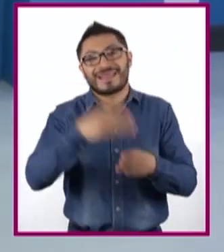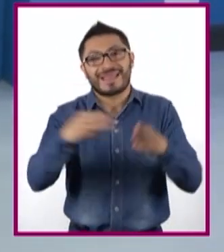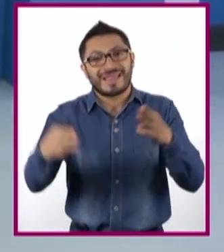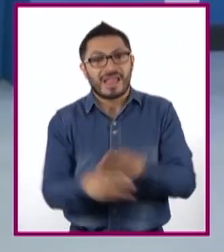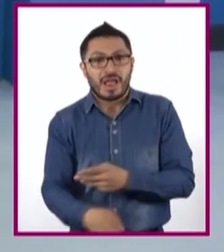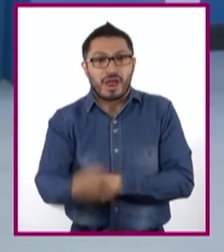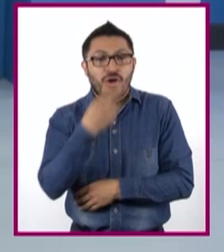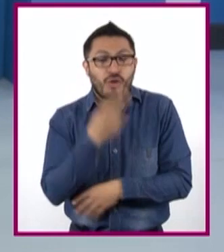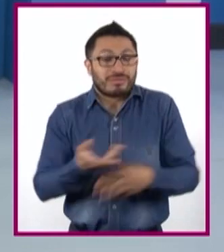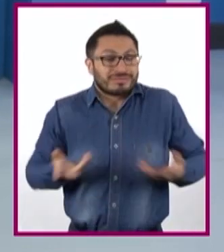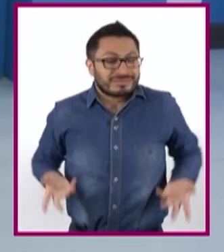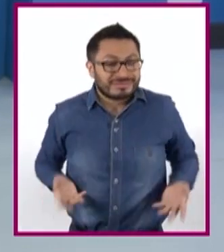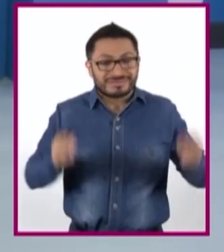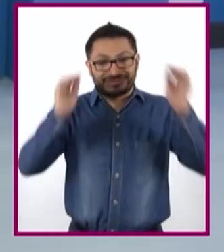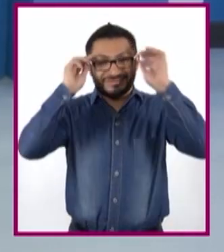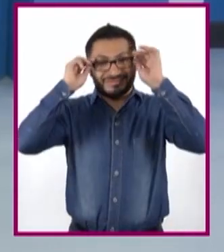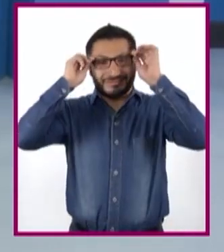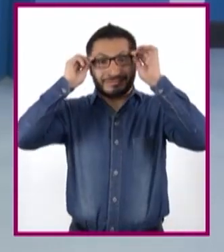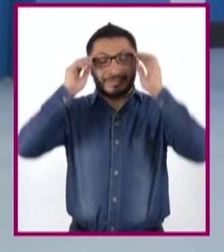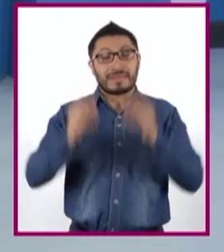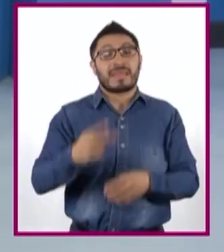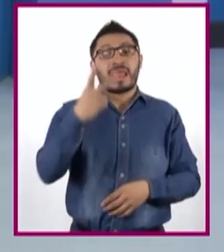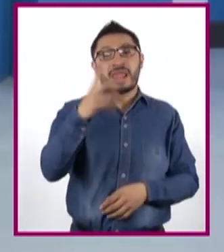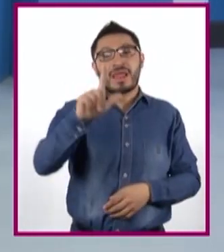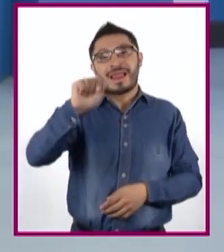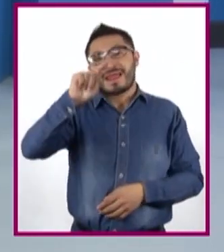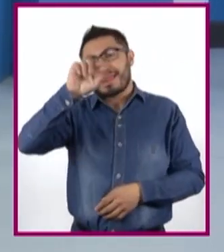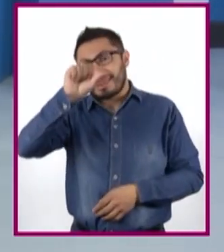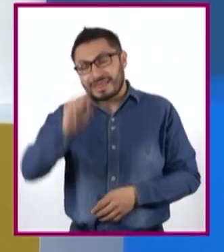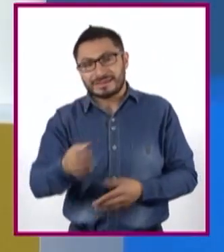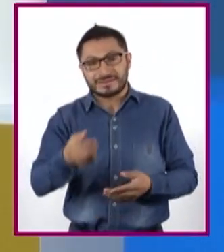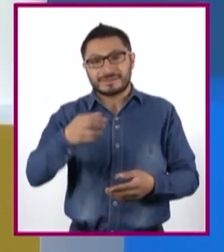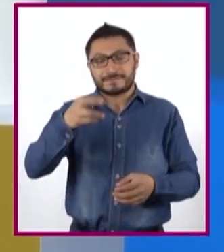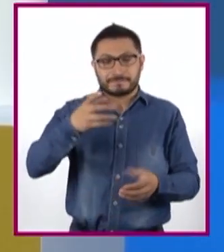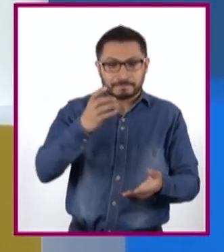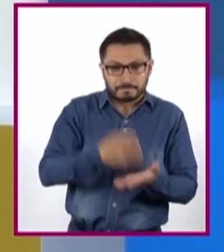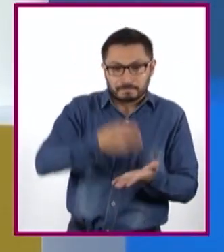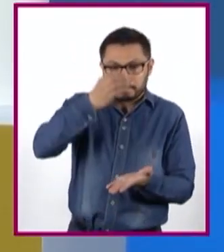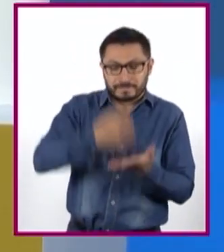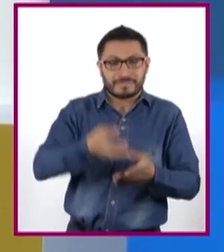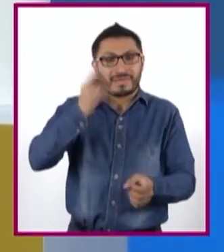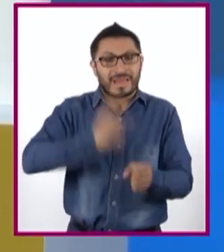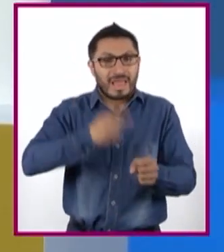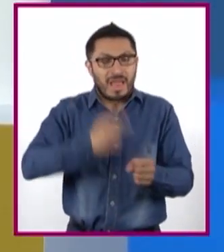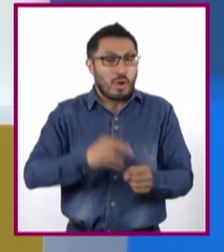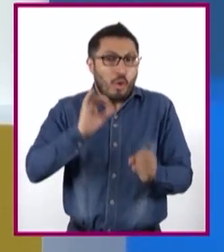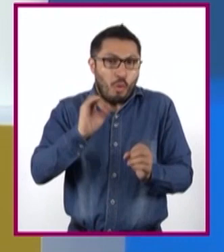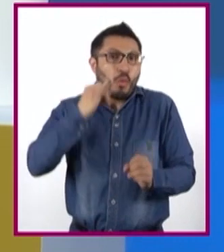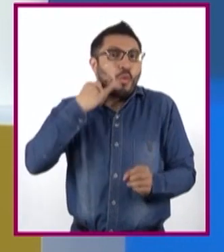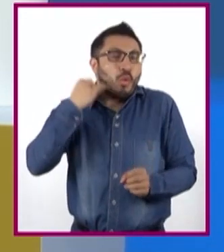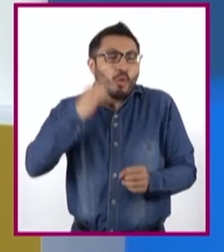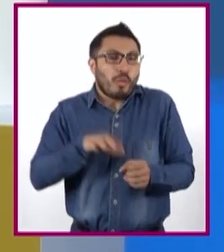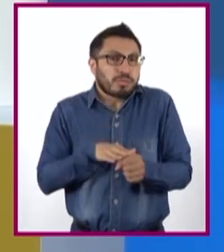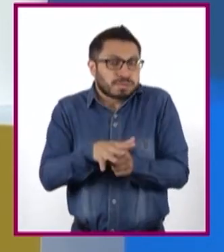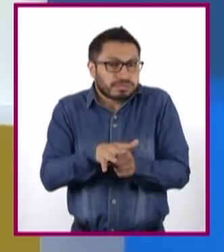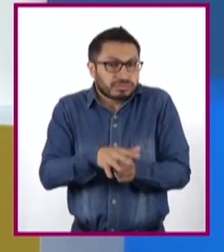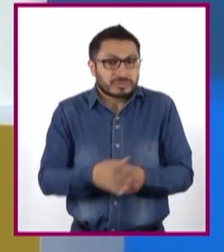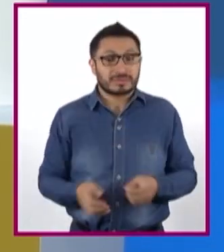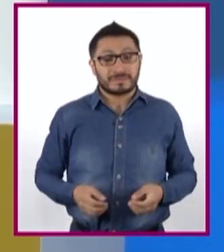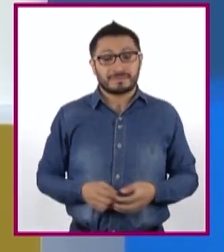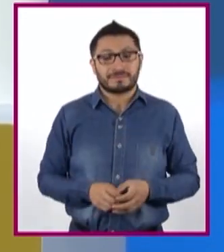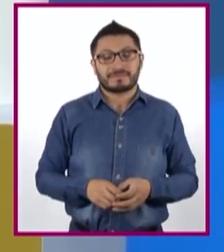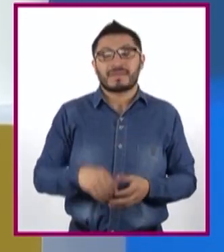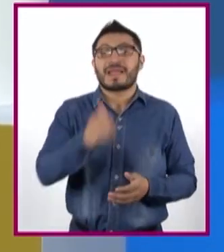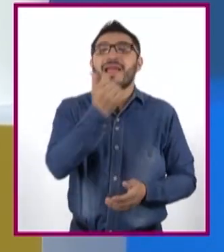que utilizaremos son 2 latas de refresco o jugo llenas, alcohol sólido o líquido